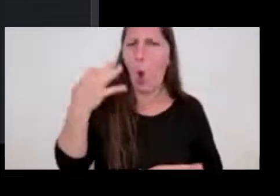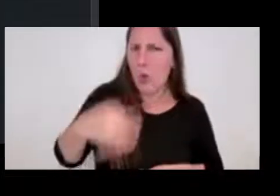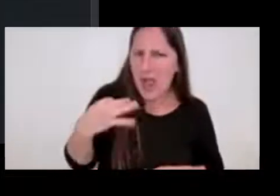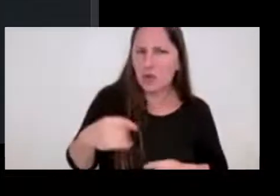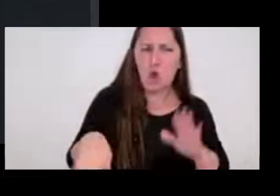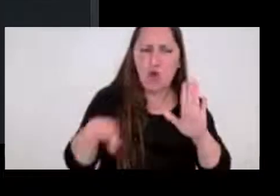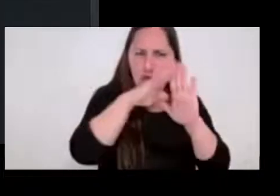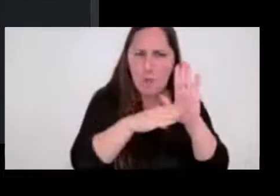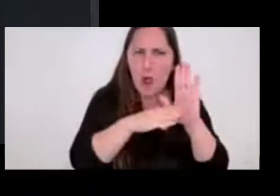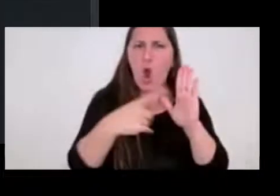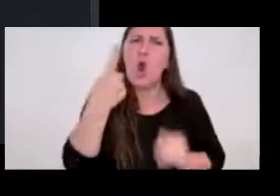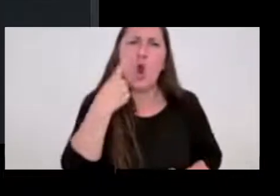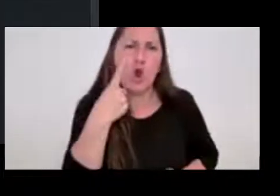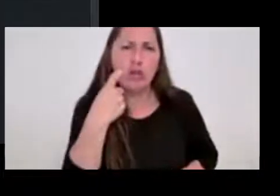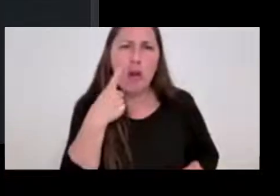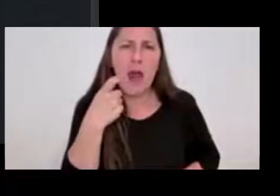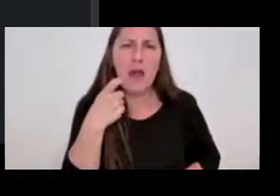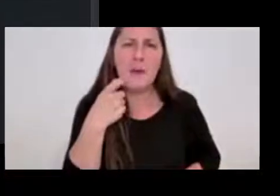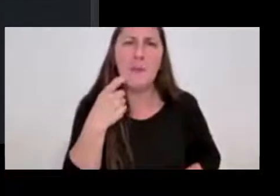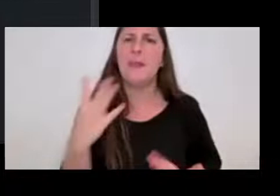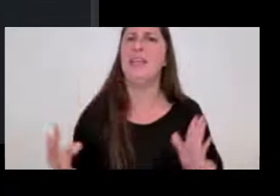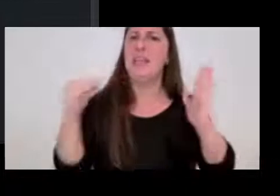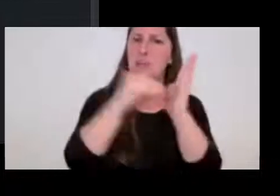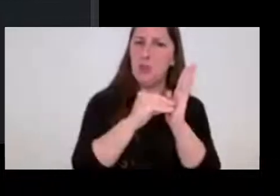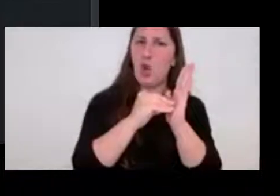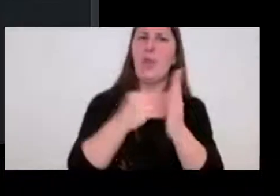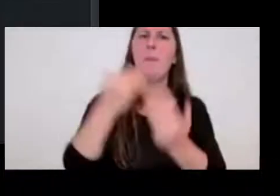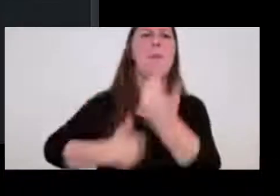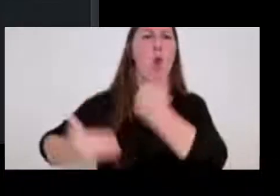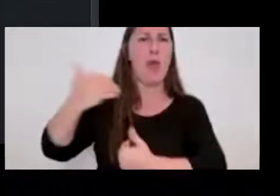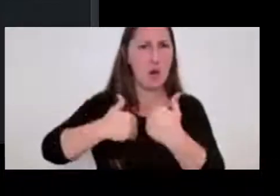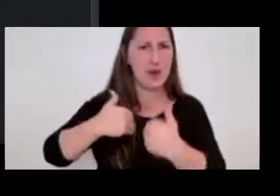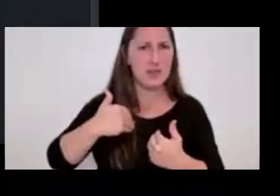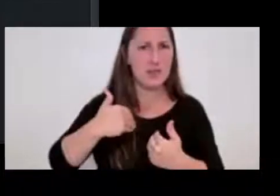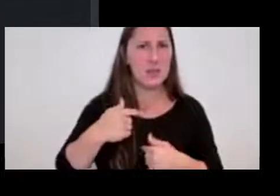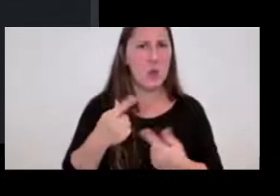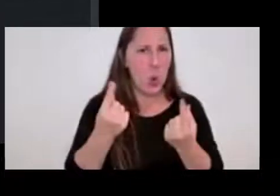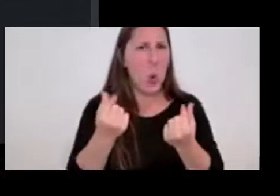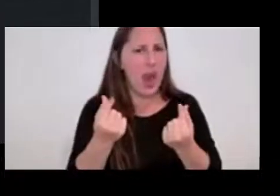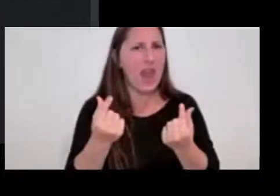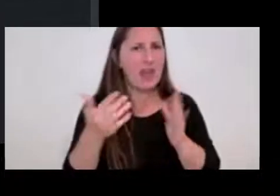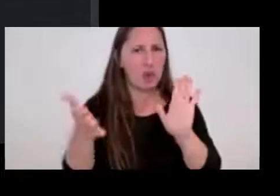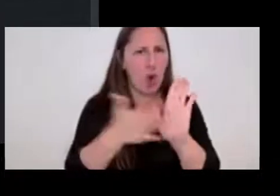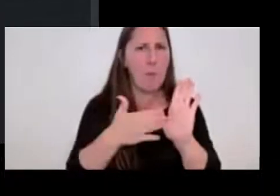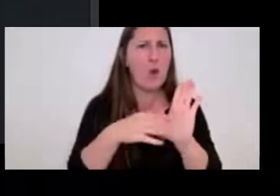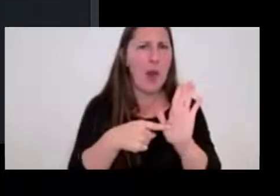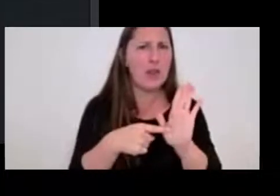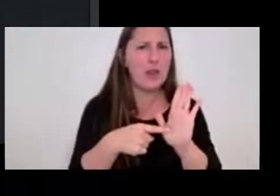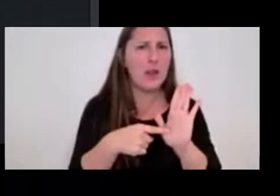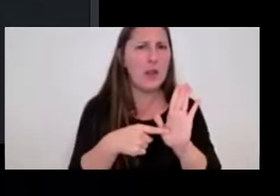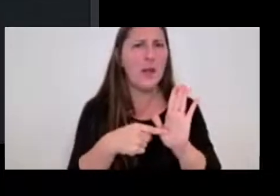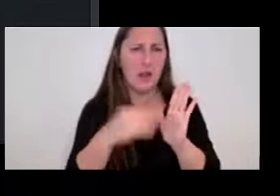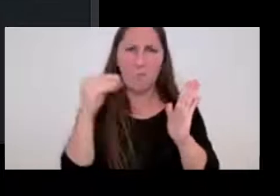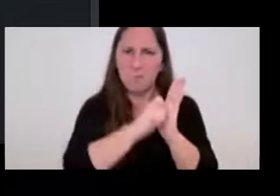controlar la inscripción de todos mis proveedores. Digamos, ¿qué validez tengo de los comprobantes, con todos los comprobantes? ¿En algún lado está escrito